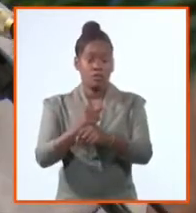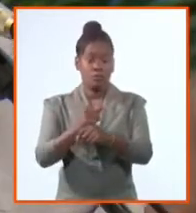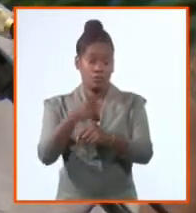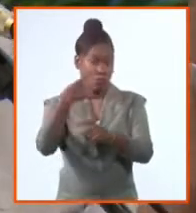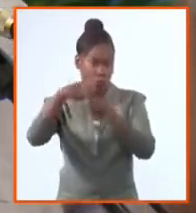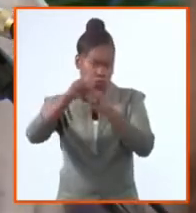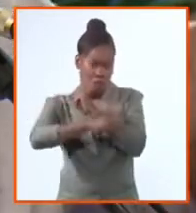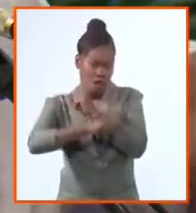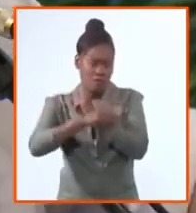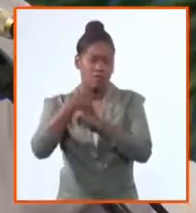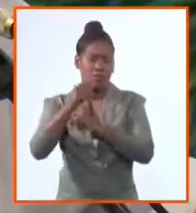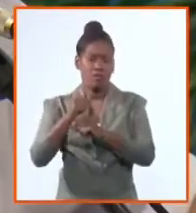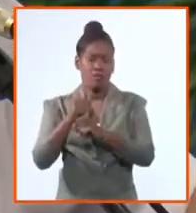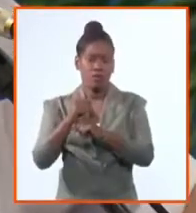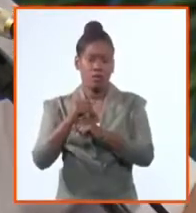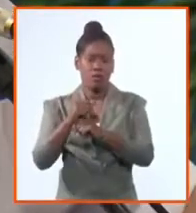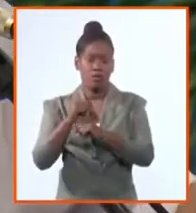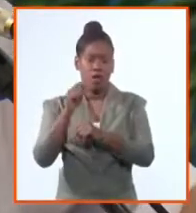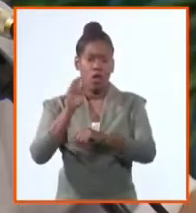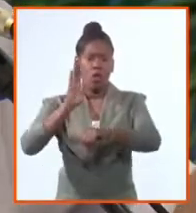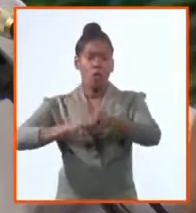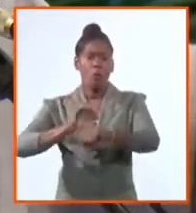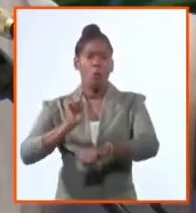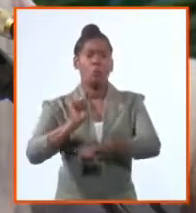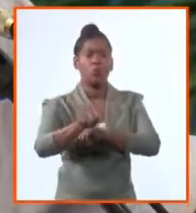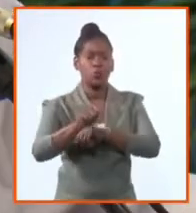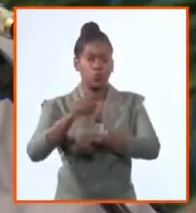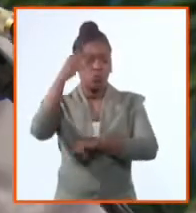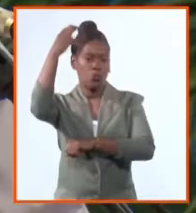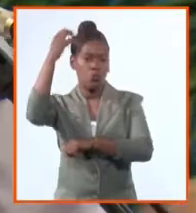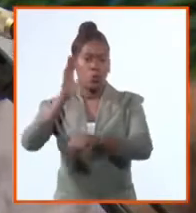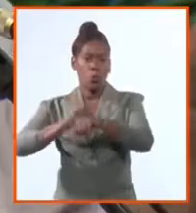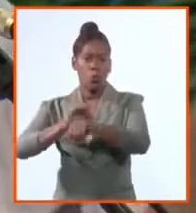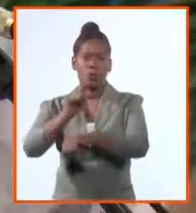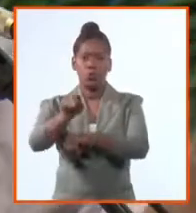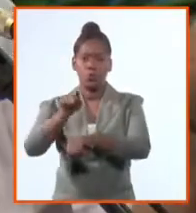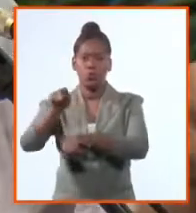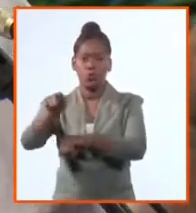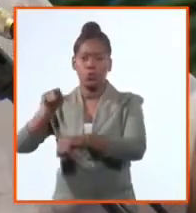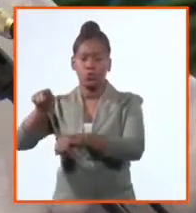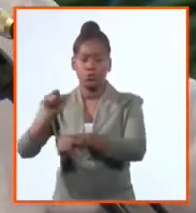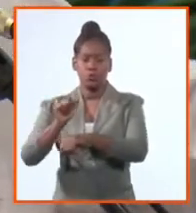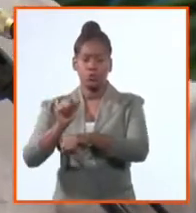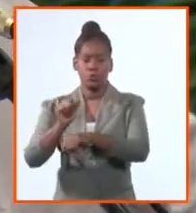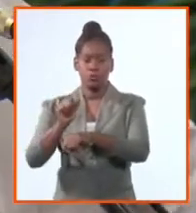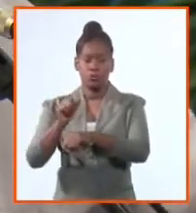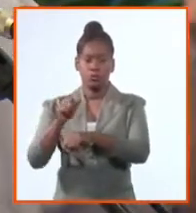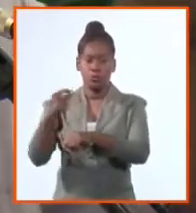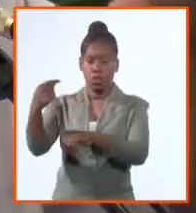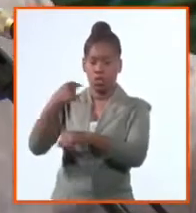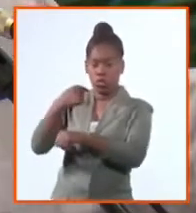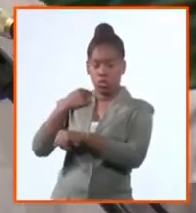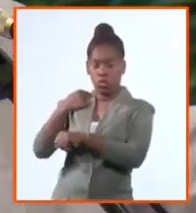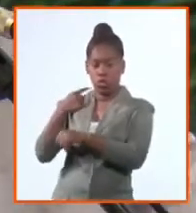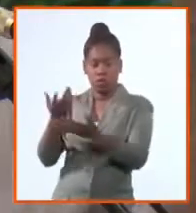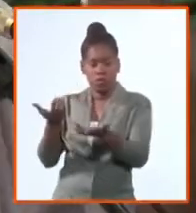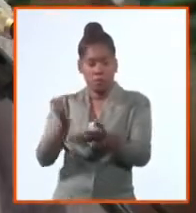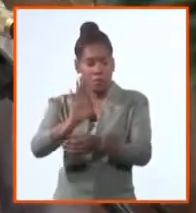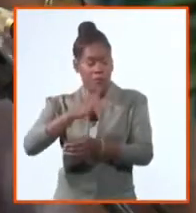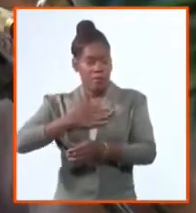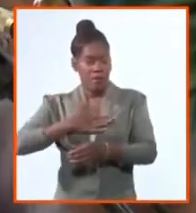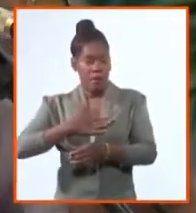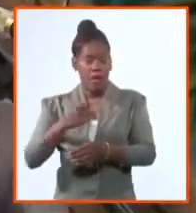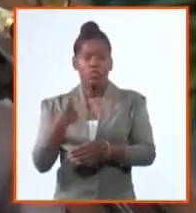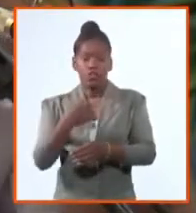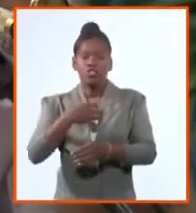solo en la política en general, no, en la economía. En Estados Unidos se fundó en el año 91 una asociación para el estudio de la economía cubana que